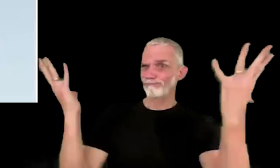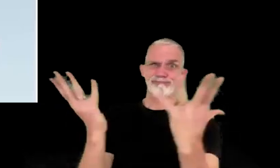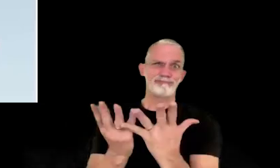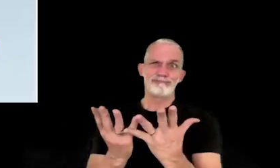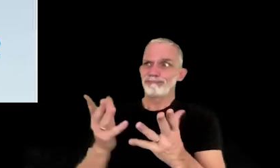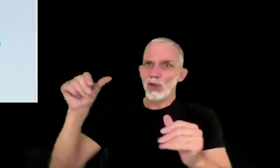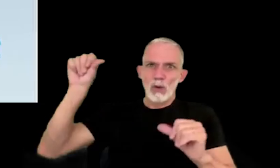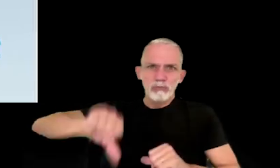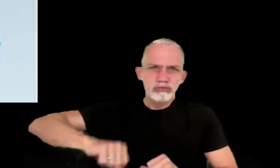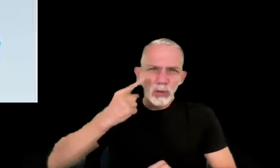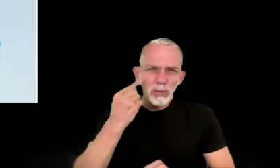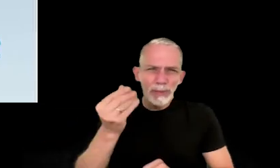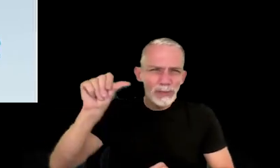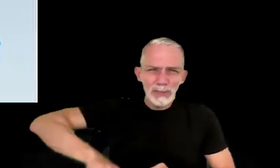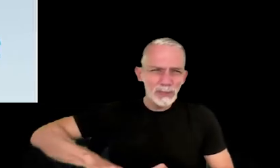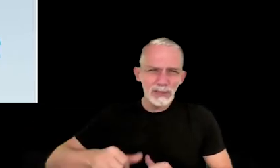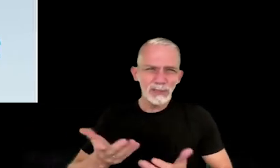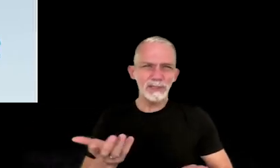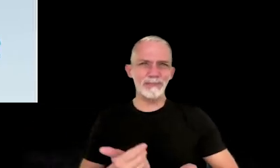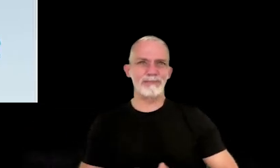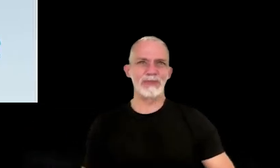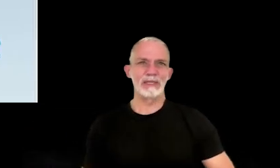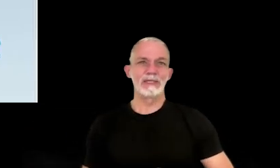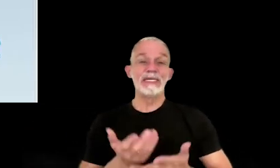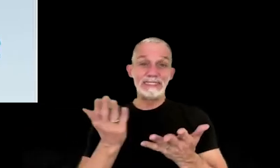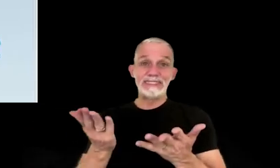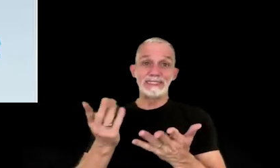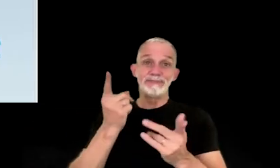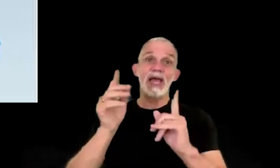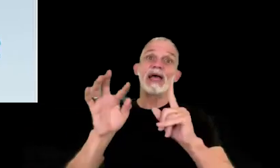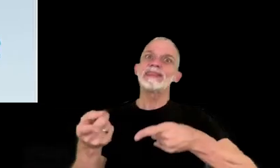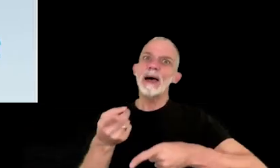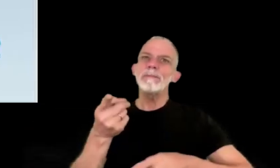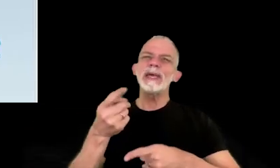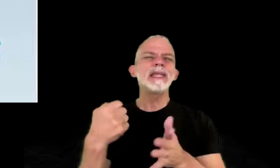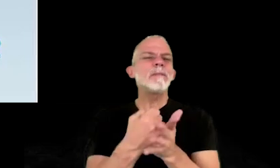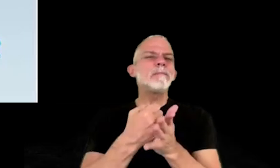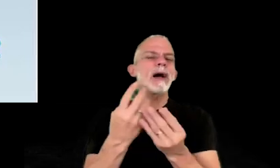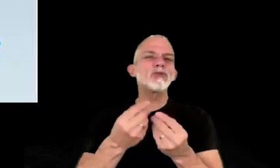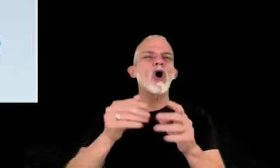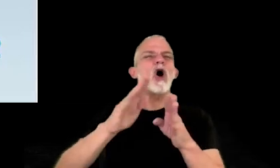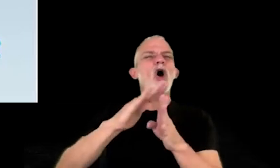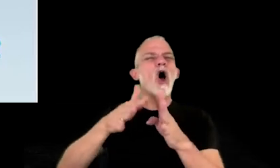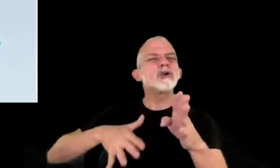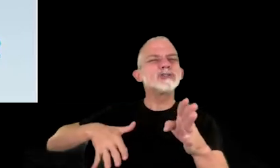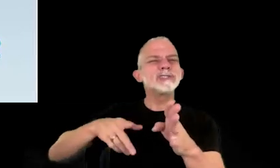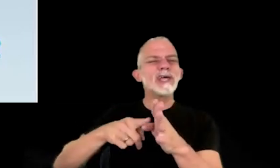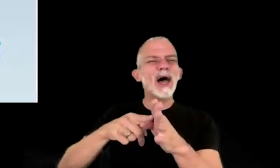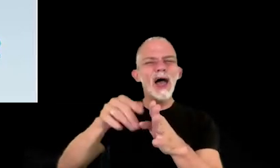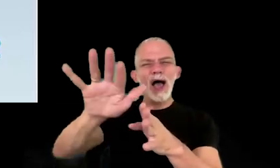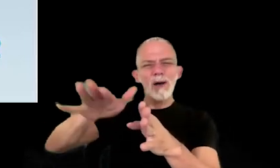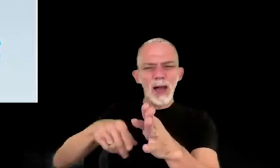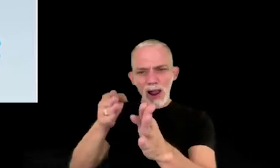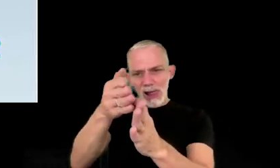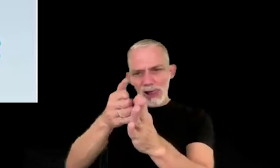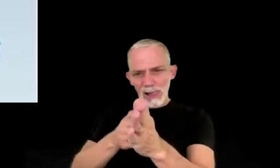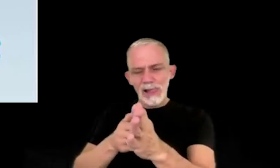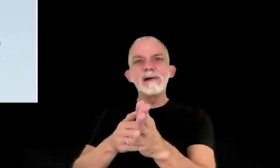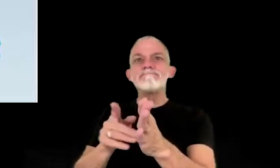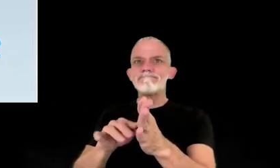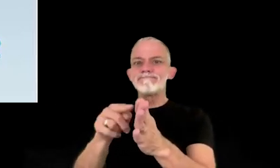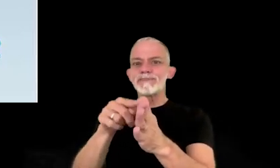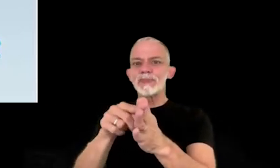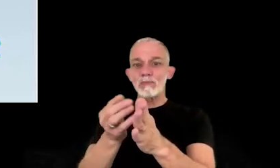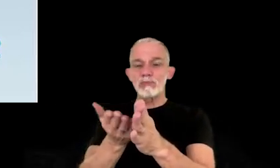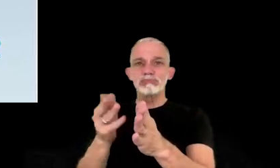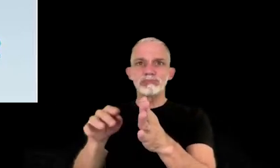poder vivir en el mismo. Esto también tiene impacto en las costas. En las costas, ¿por qué? Porque hay un aumento en el